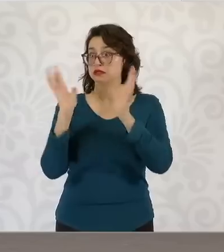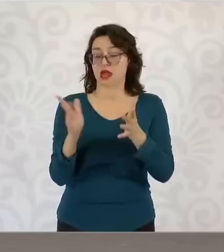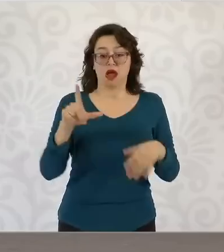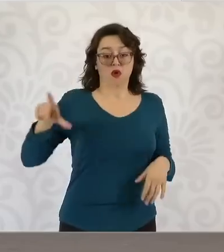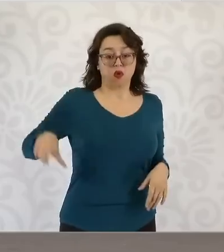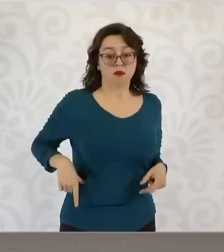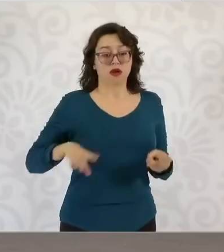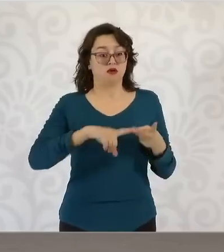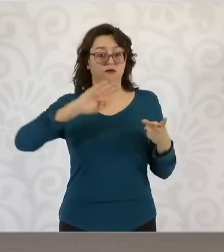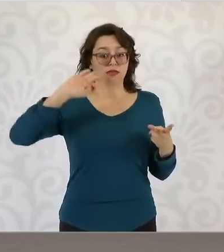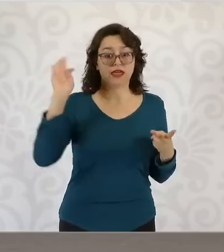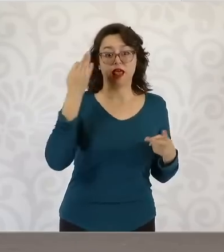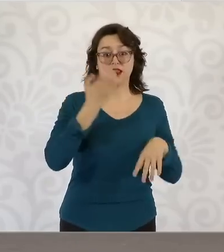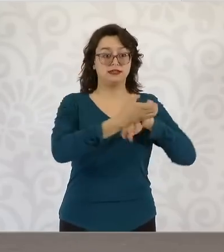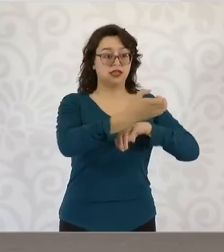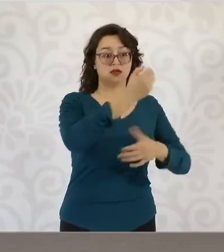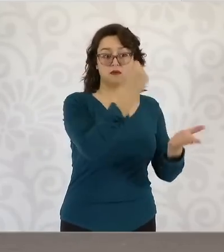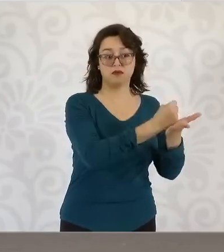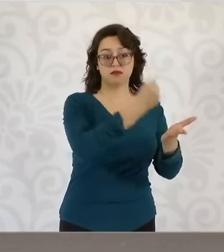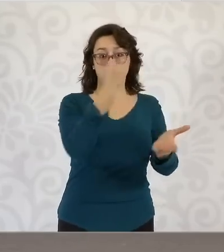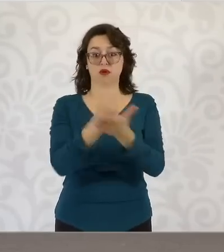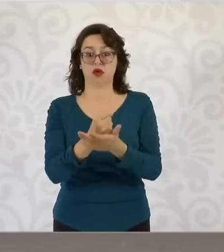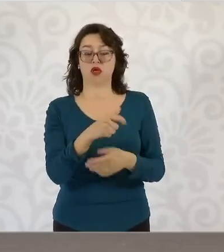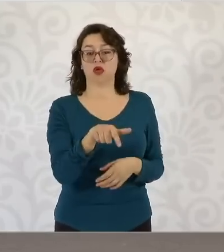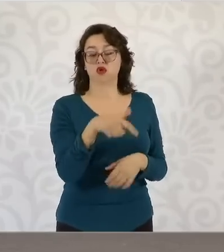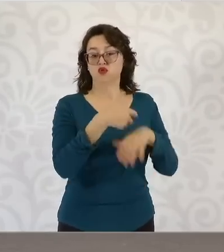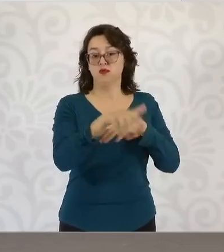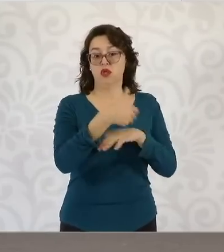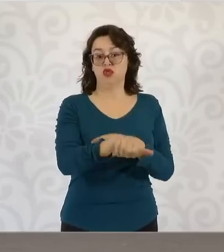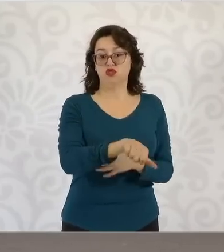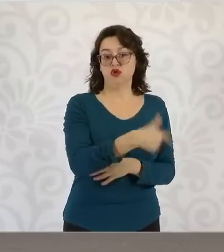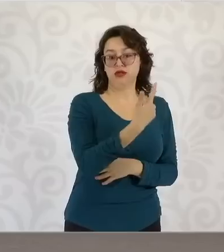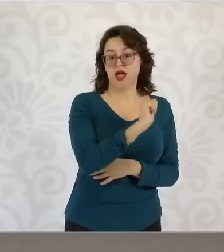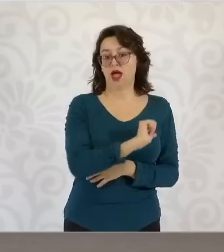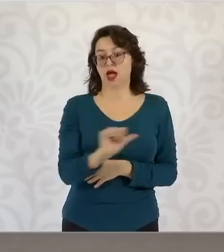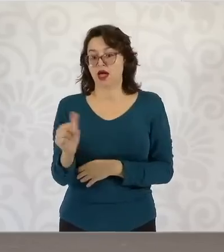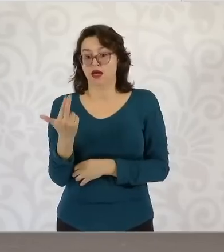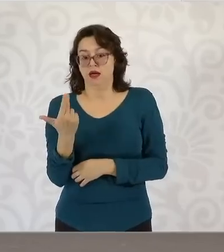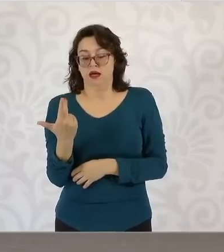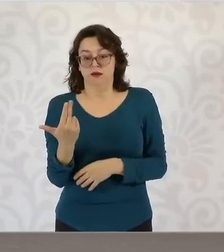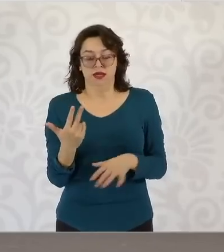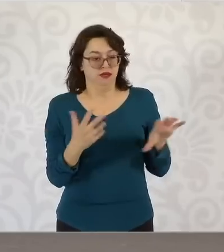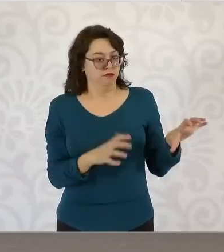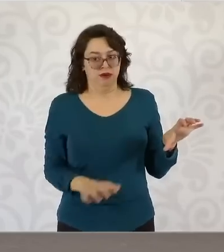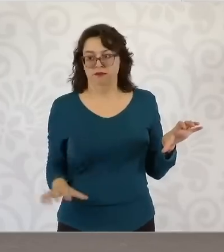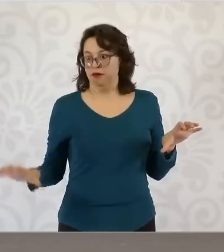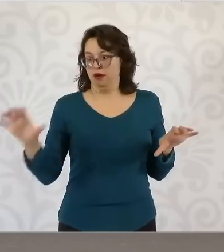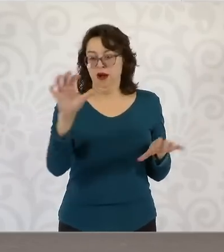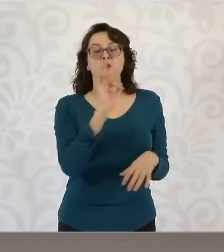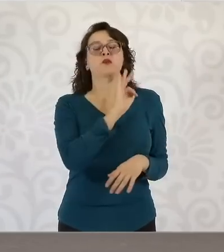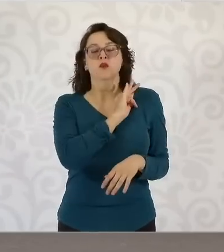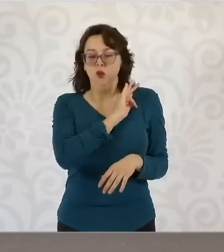la presidenta Sheinbaum. Son del número 12 al número 25 y están ubicados en este